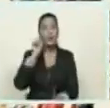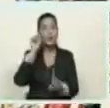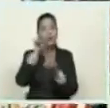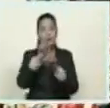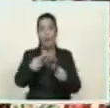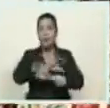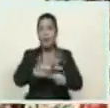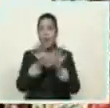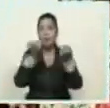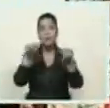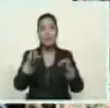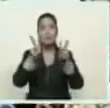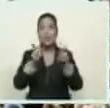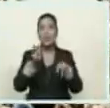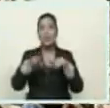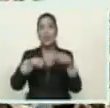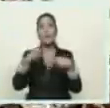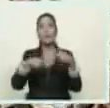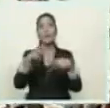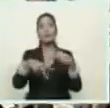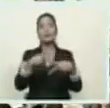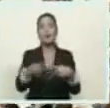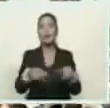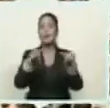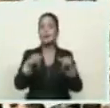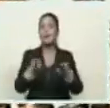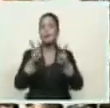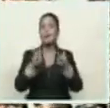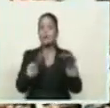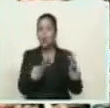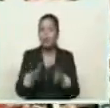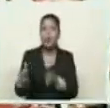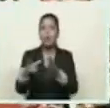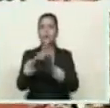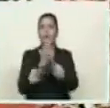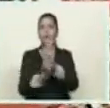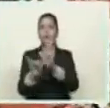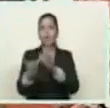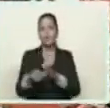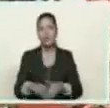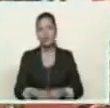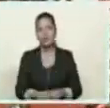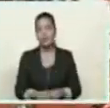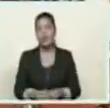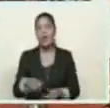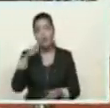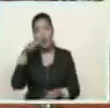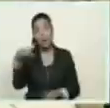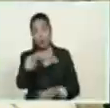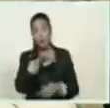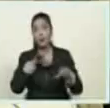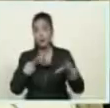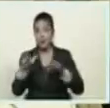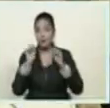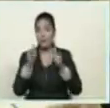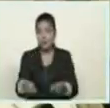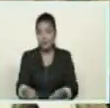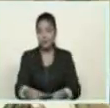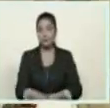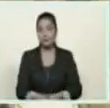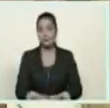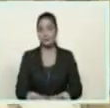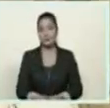de este nuevo proceso desde nuevo camino constituyente que ya el pueblo ha tomado